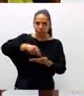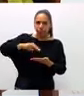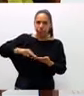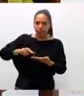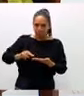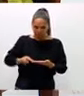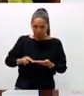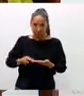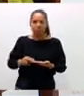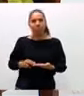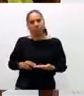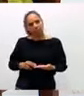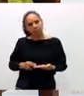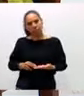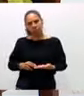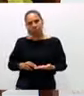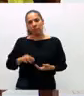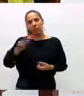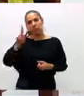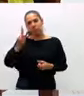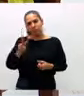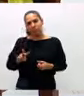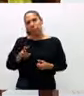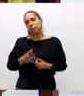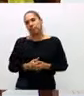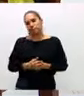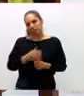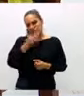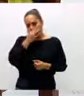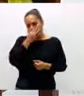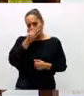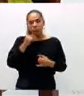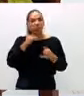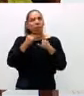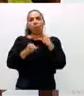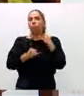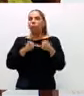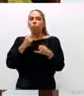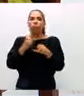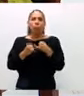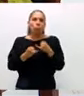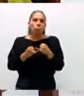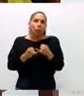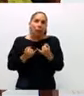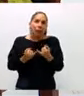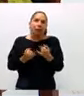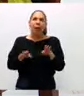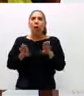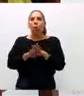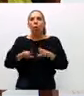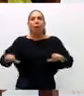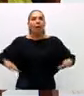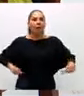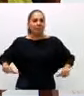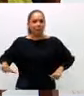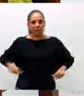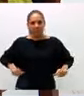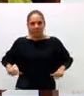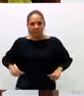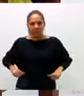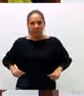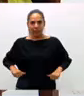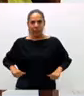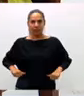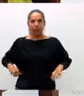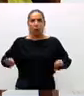diferenciadas y que todos, tanto en este caso, la persona generadora de violencia como la receptora de violencia, en tanto